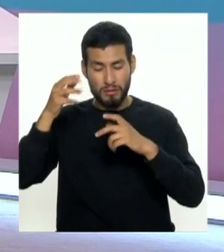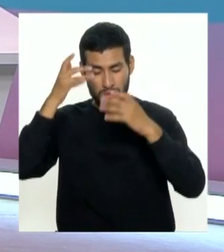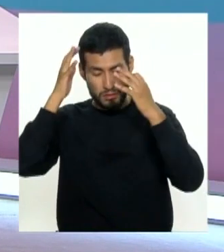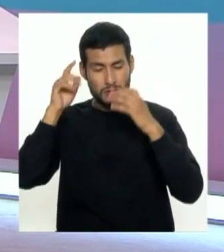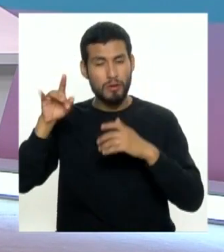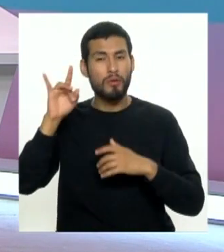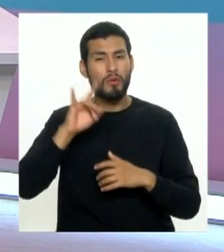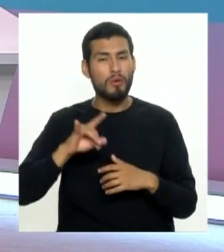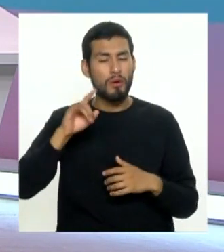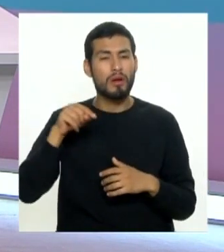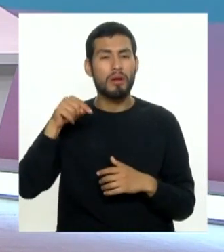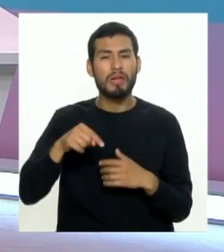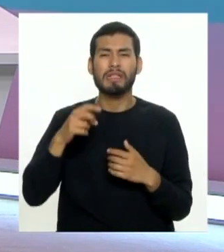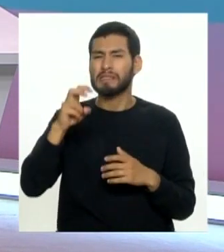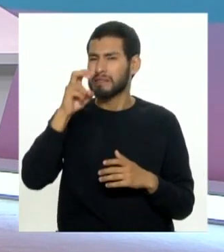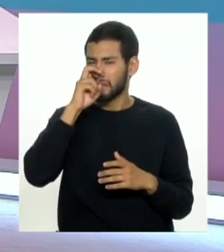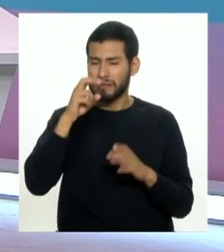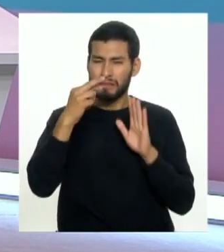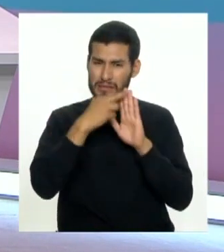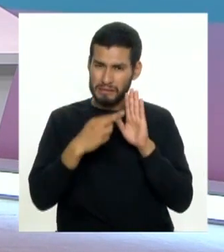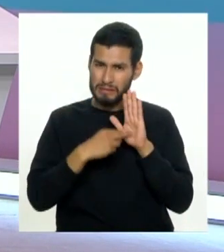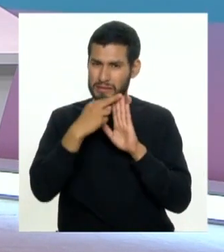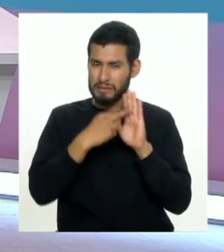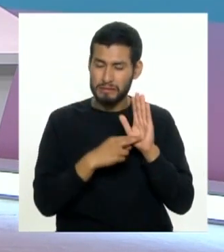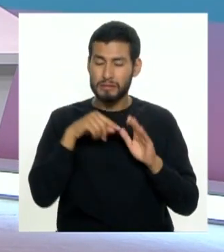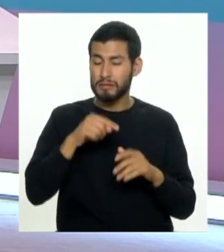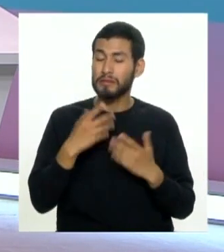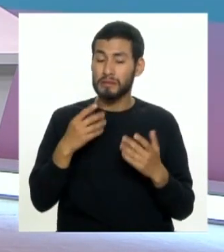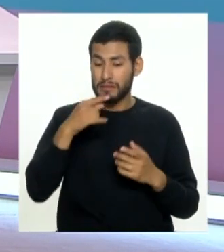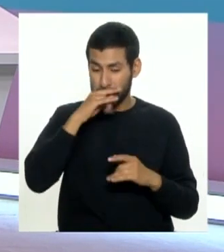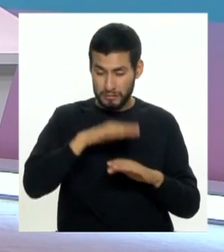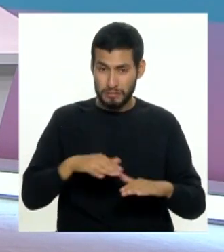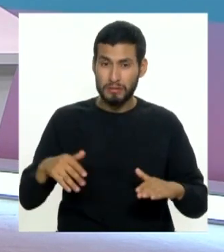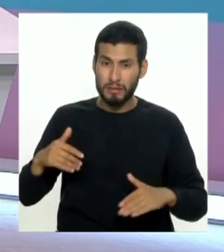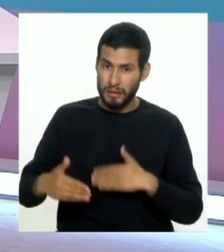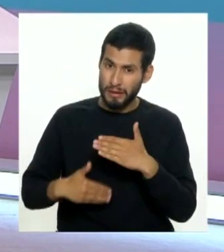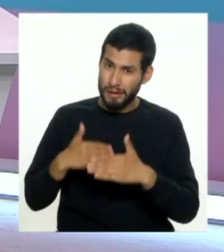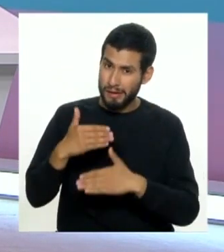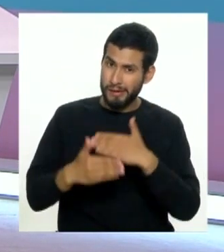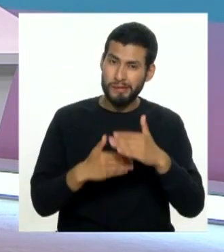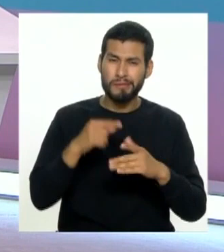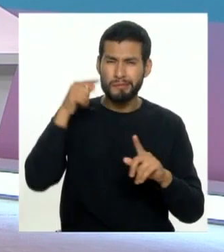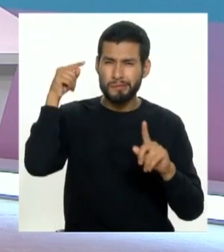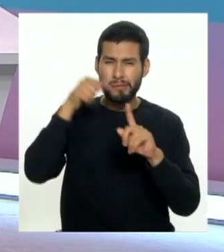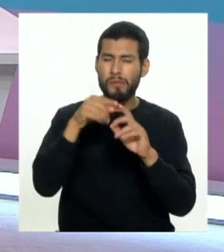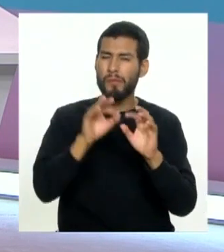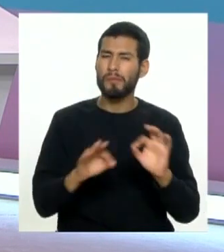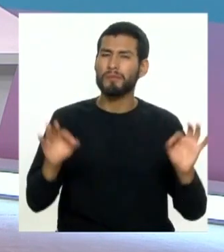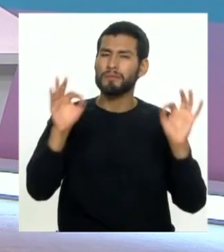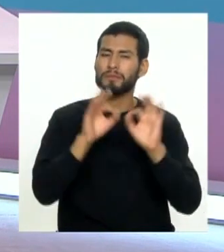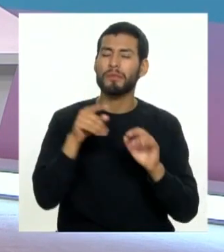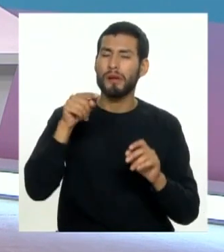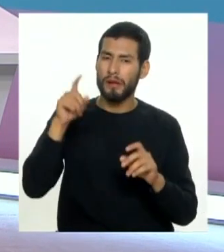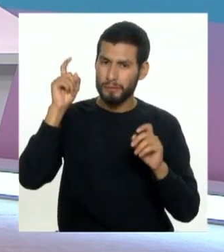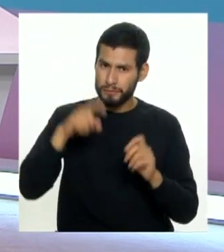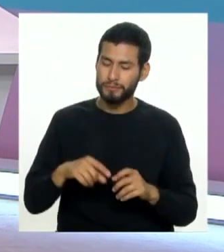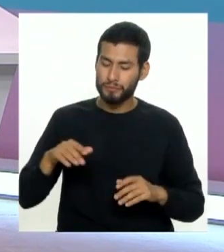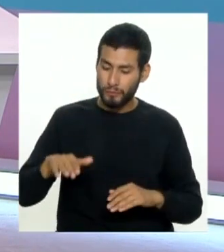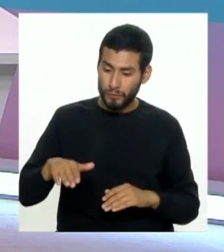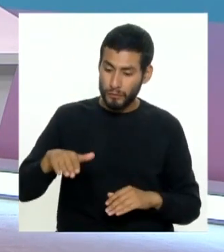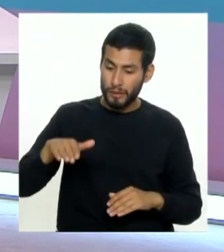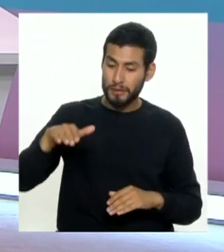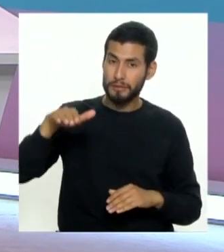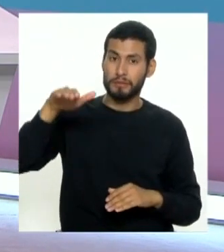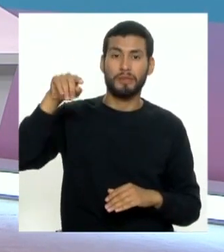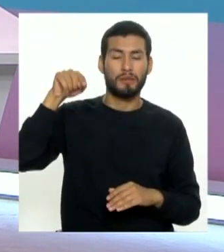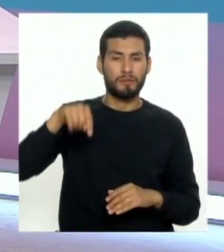se utiliza este régimen y especialmente cuando se da a niños, el punto crucial es mantener el crecimiento